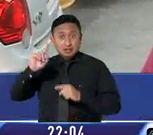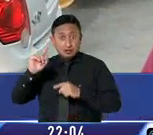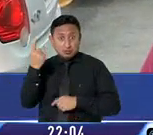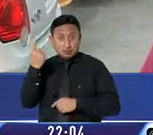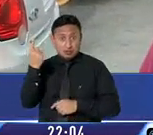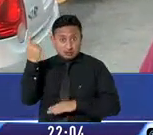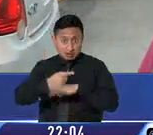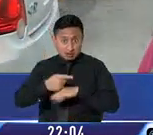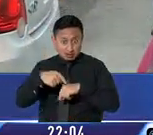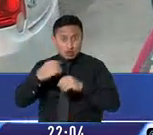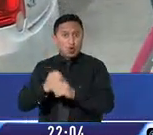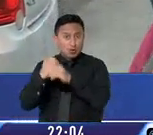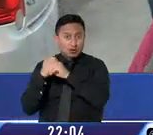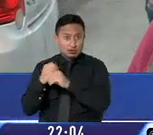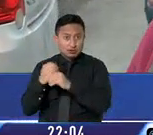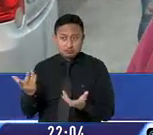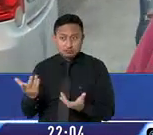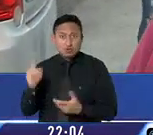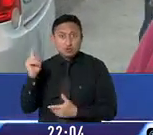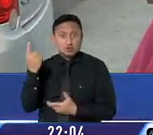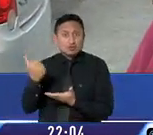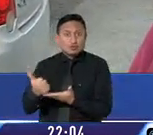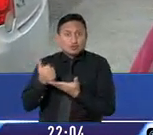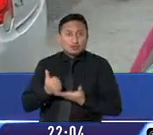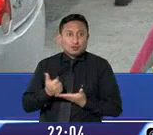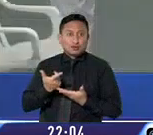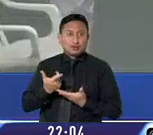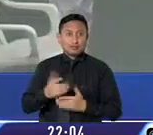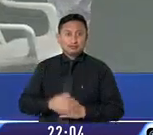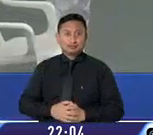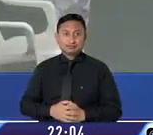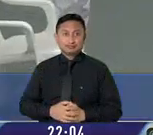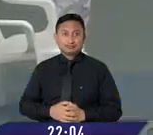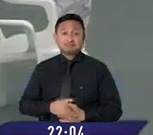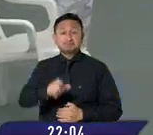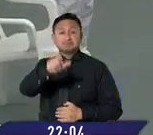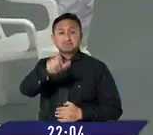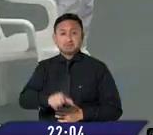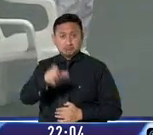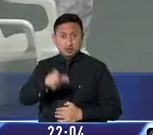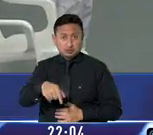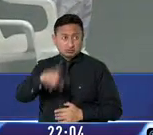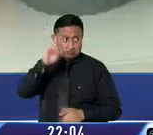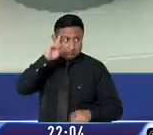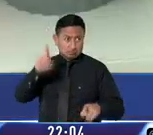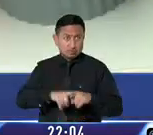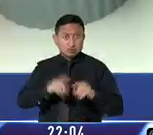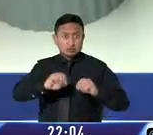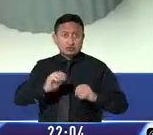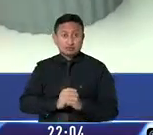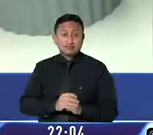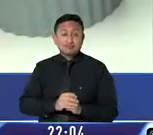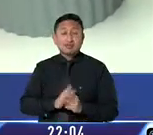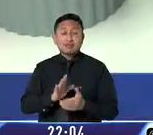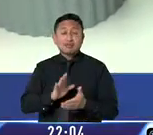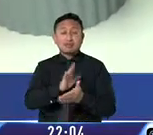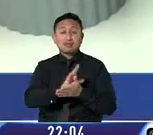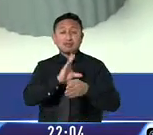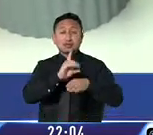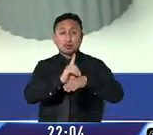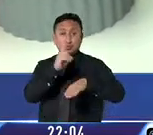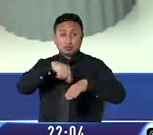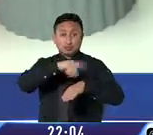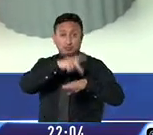qué? Porque es lo único que nos protege contra el COVID-19. Entre la ciudadanía, muchos están a favor. Desde el Colegio de Médicos de